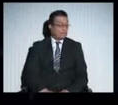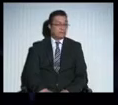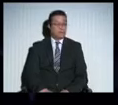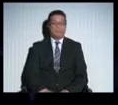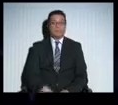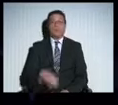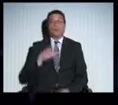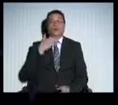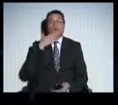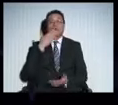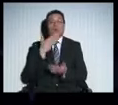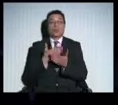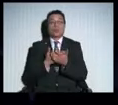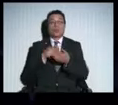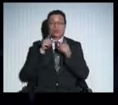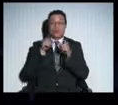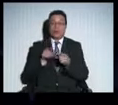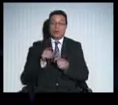Cuando